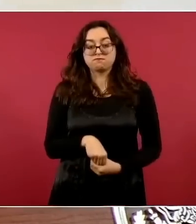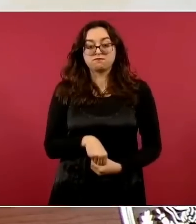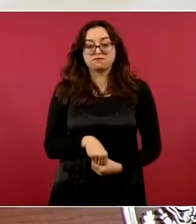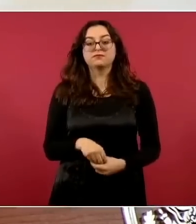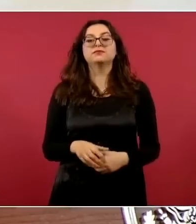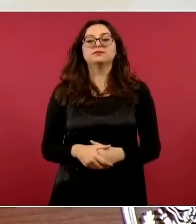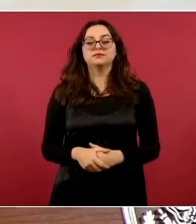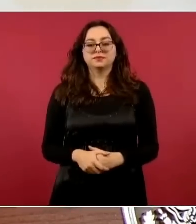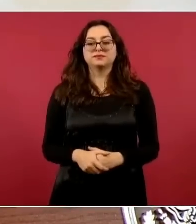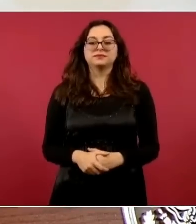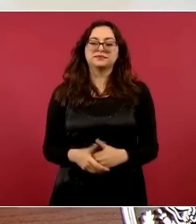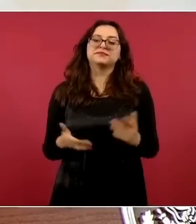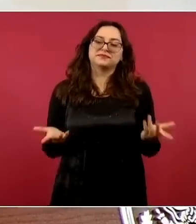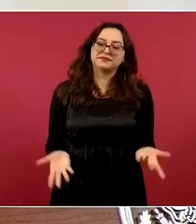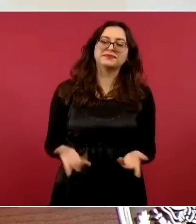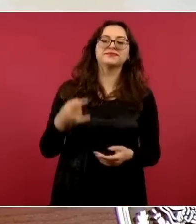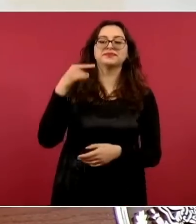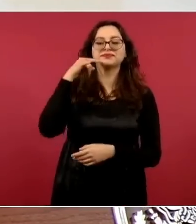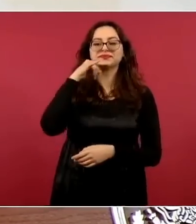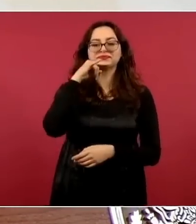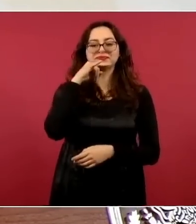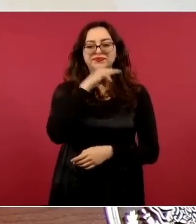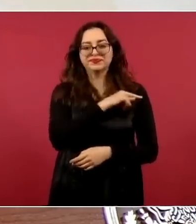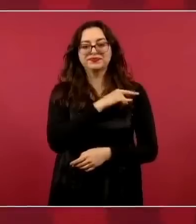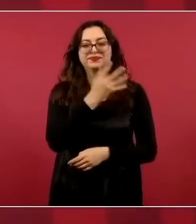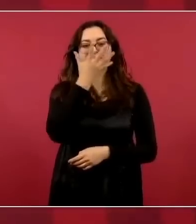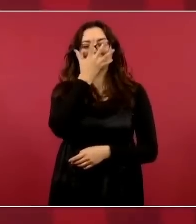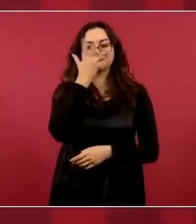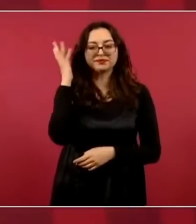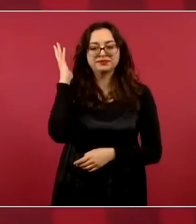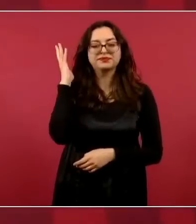Con mucha hipocresía, porque ya cuando